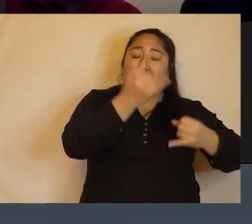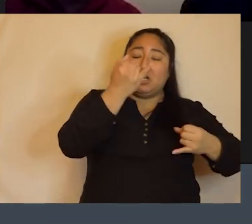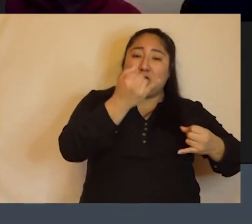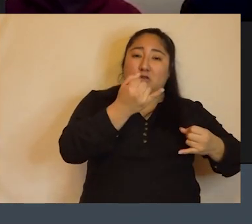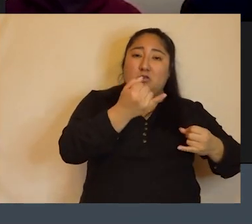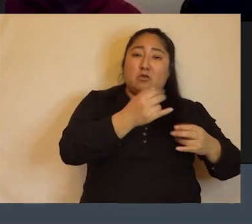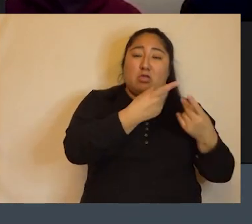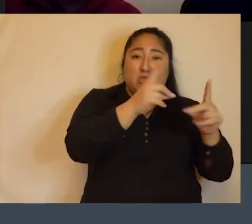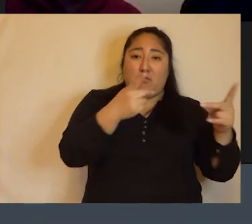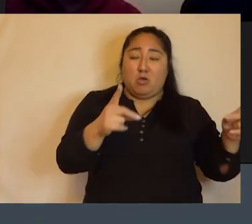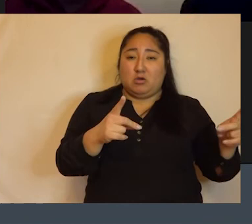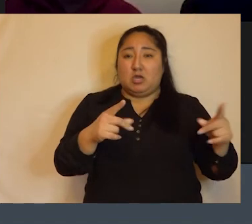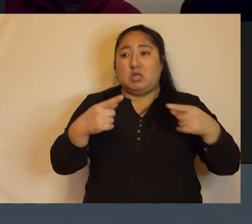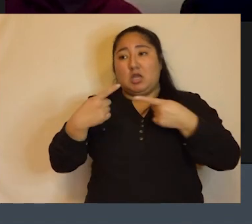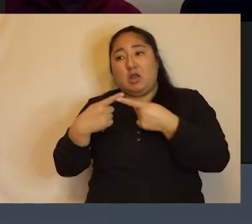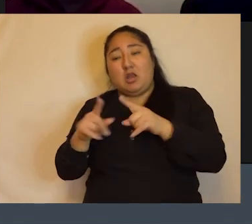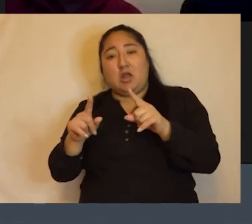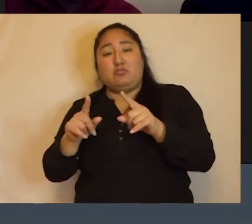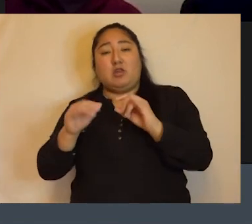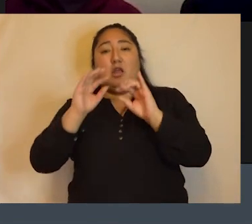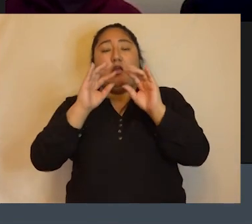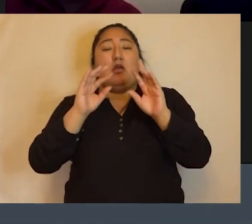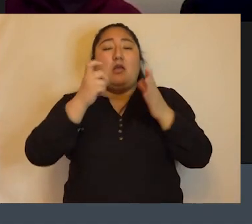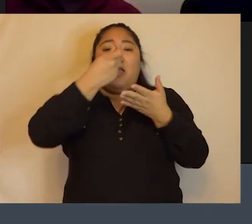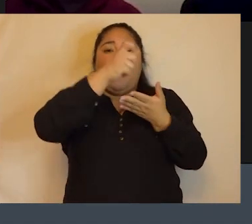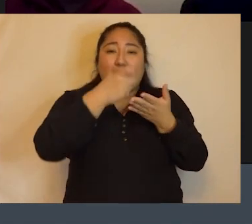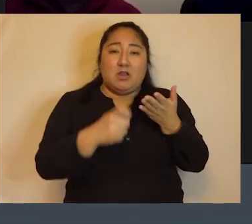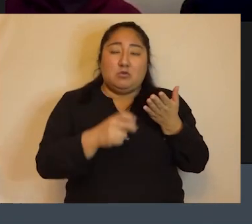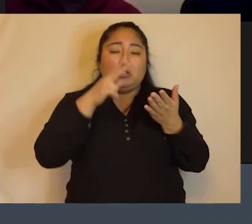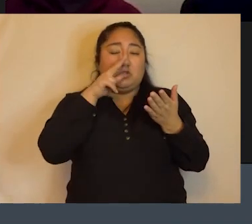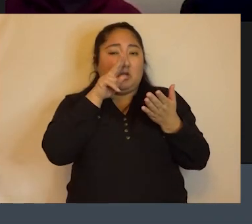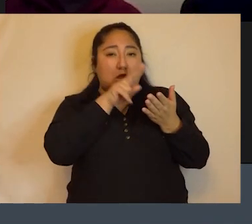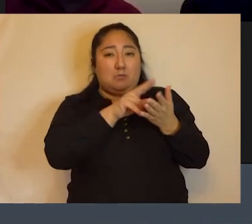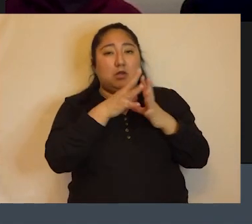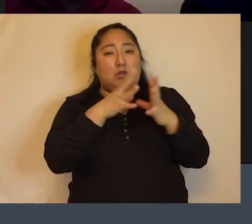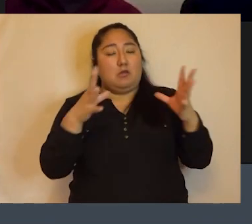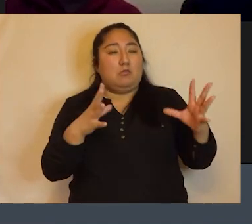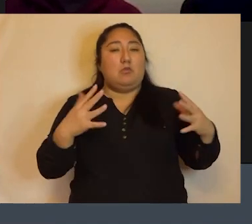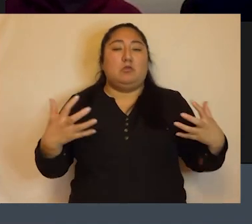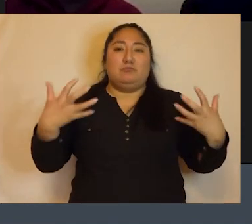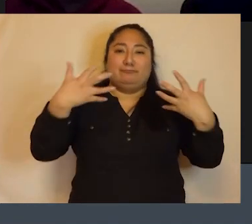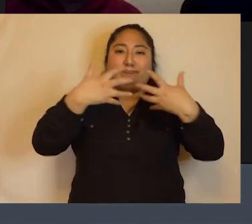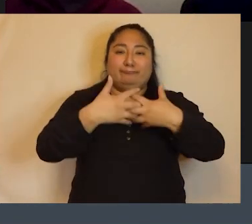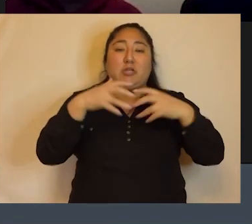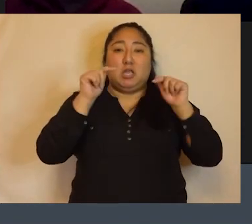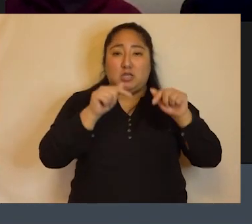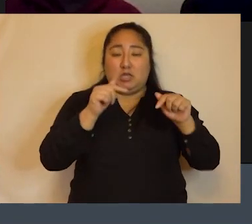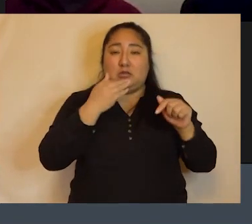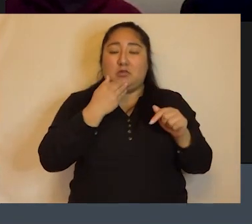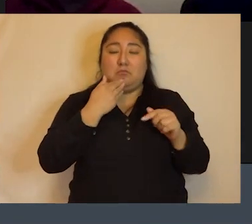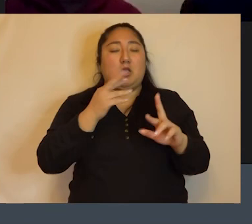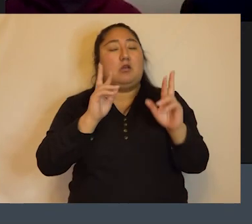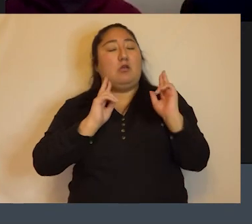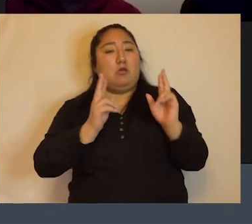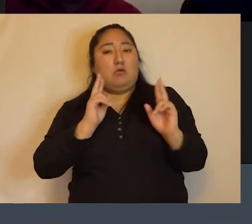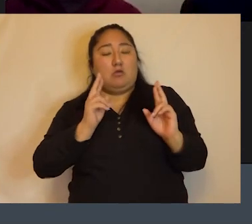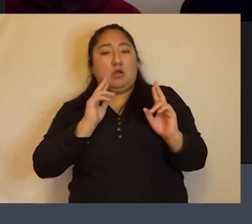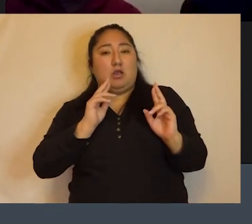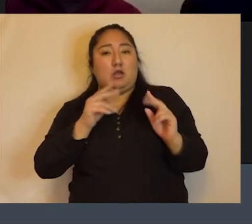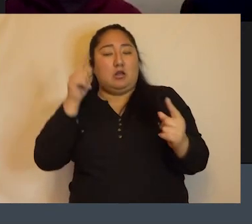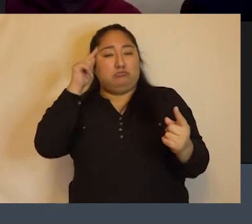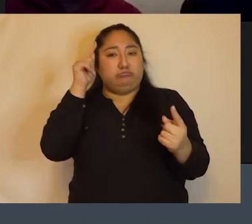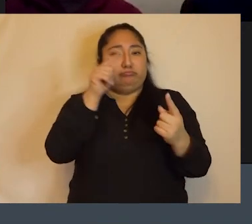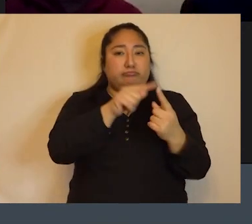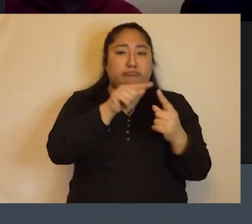de democrático. El debate va a ser amplio y las evaluaciones y las miradas van a ser muy complementarias y obviamente esperamos